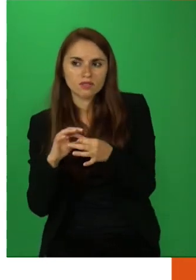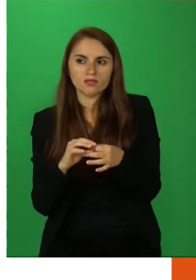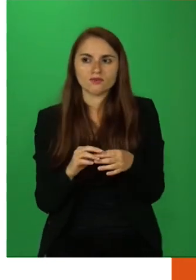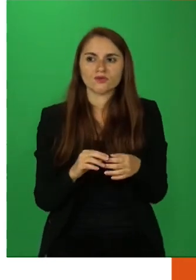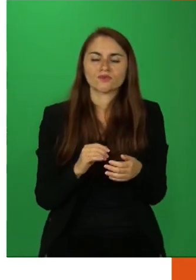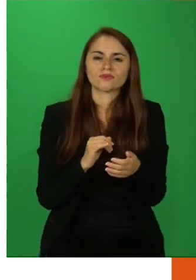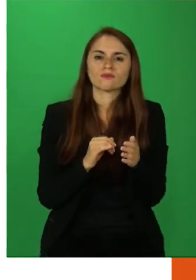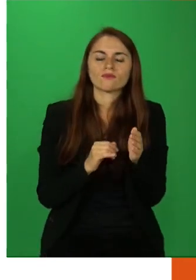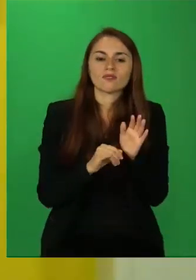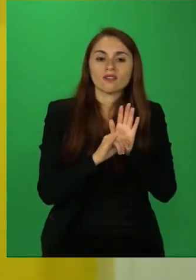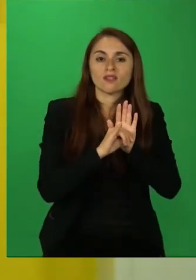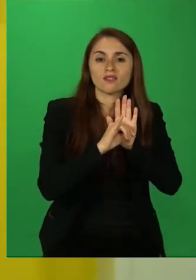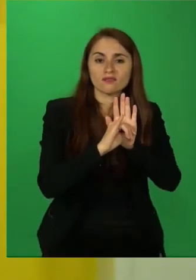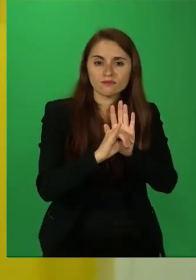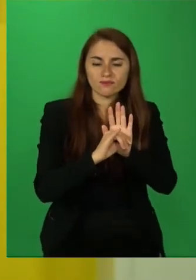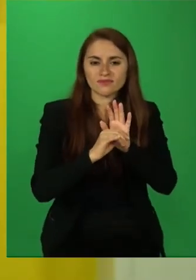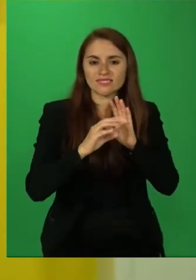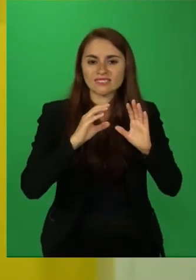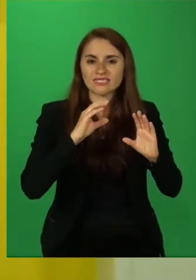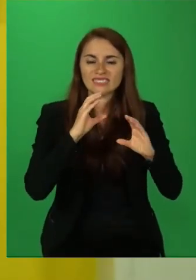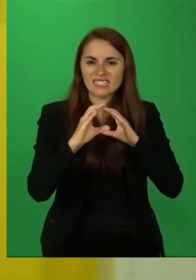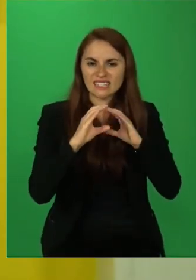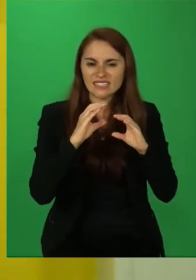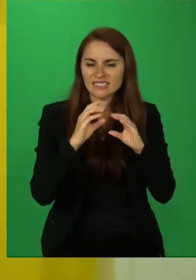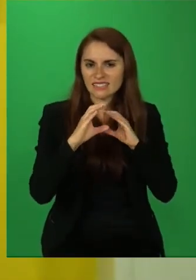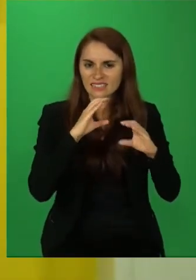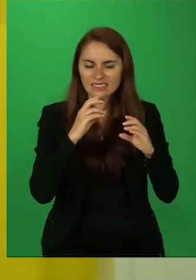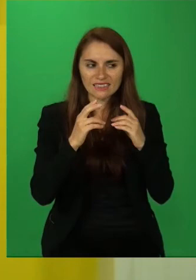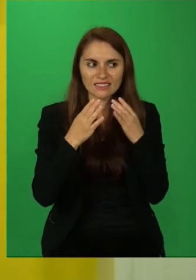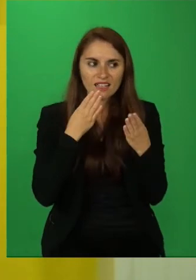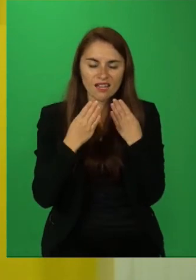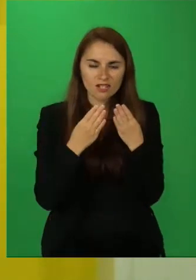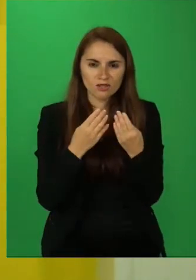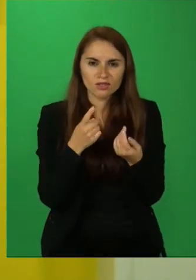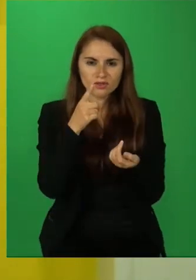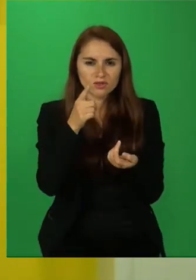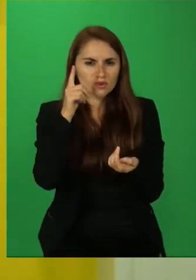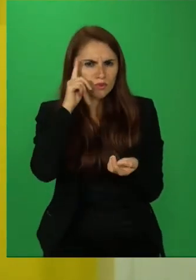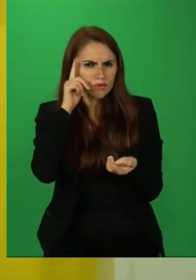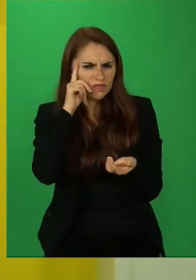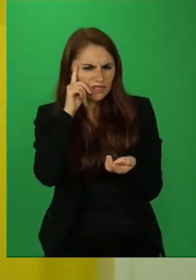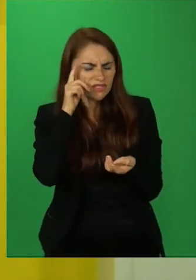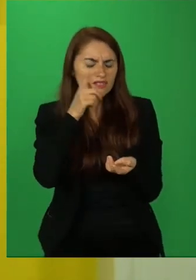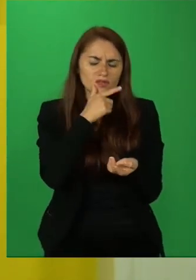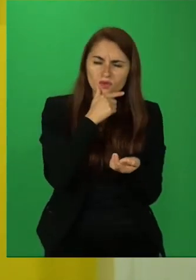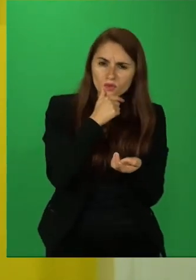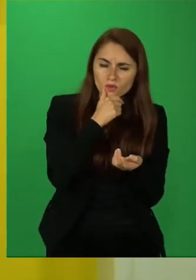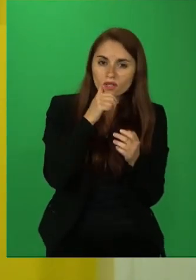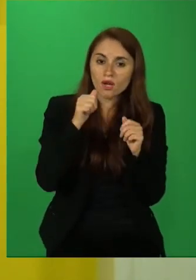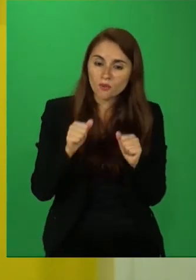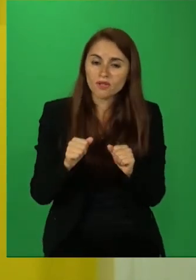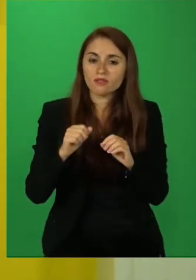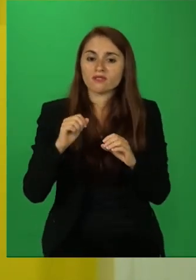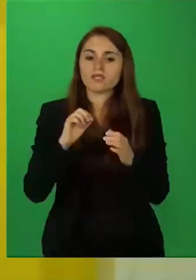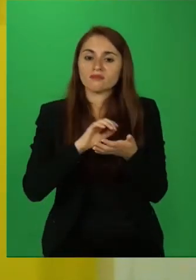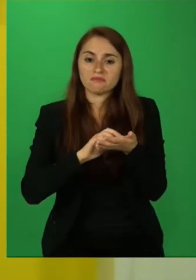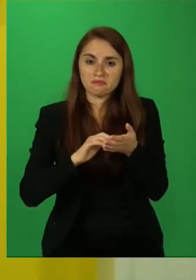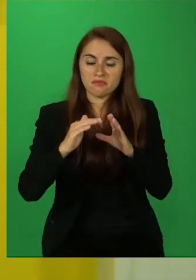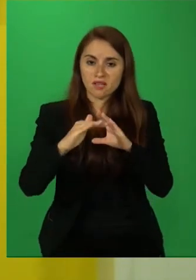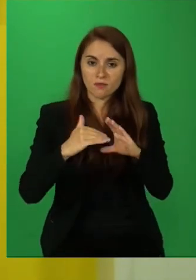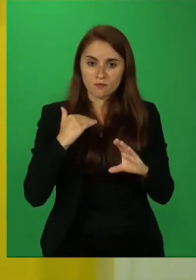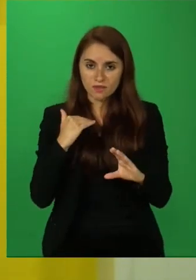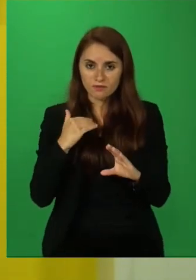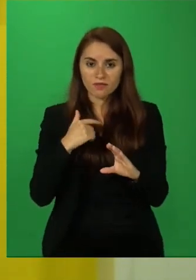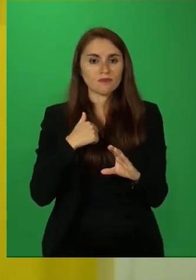instruccional y dialógico. Si tienes algunas dudas de las características de estos, puedes escribirme o puedes consultarlo